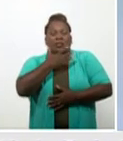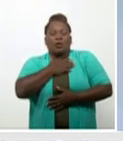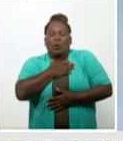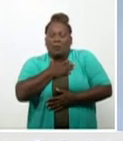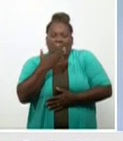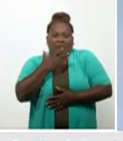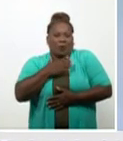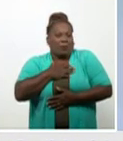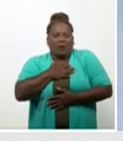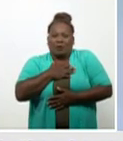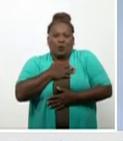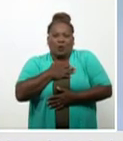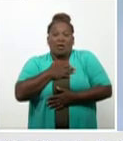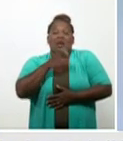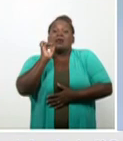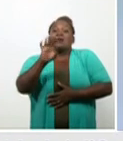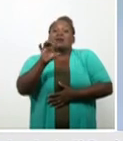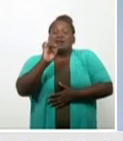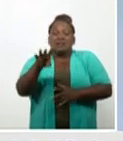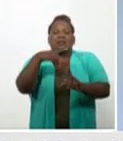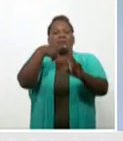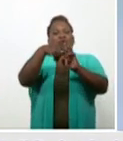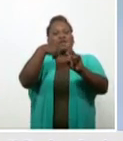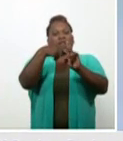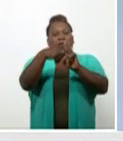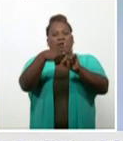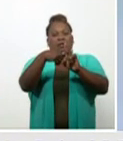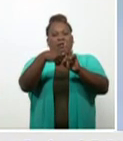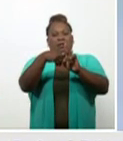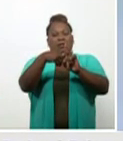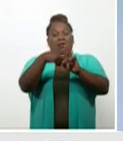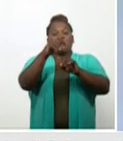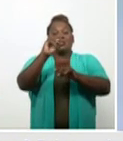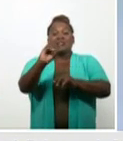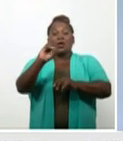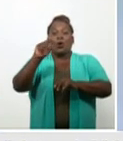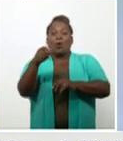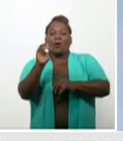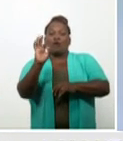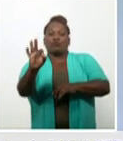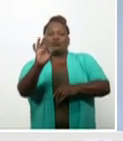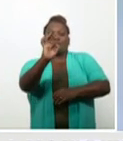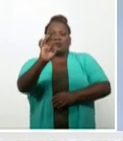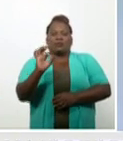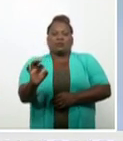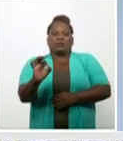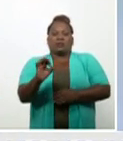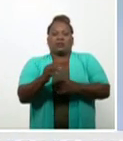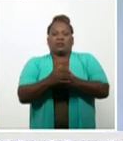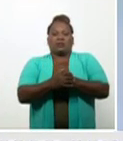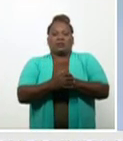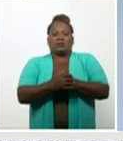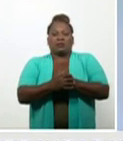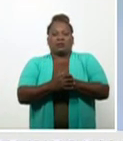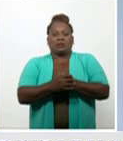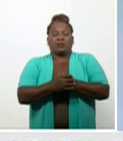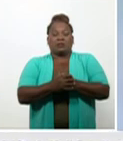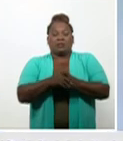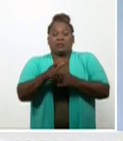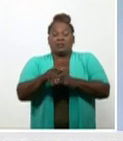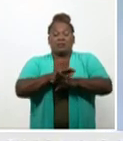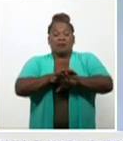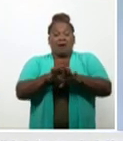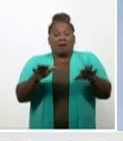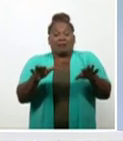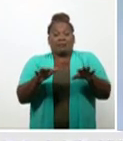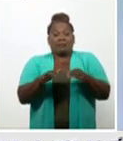Disculpen, 15 resultaron positivas, para un 0,8%. Y de esta forma, ya